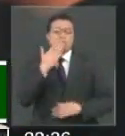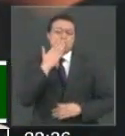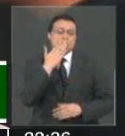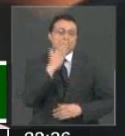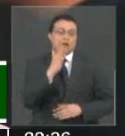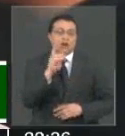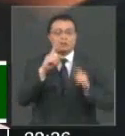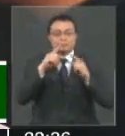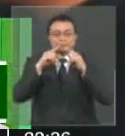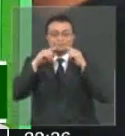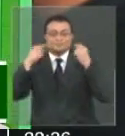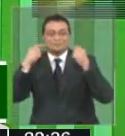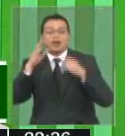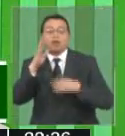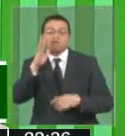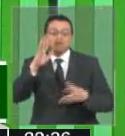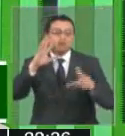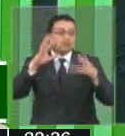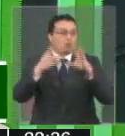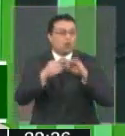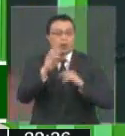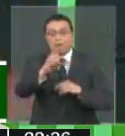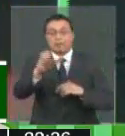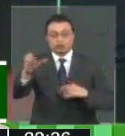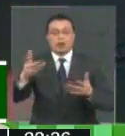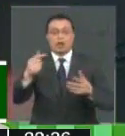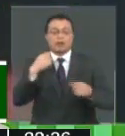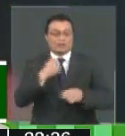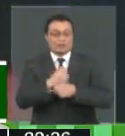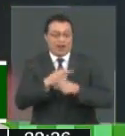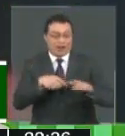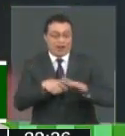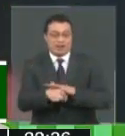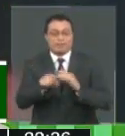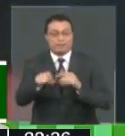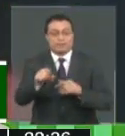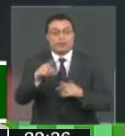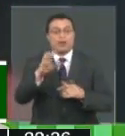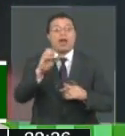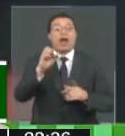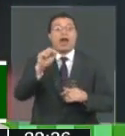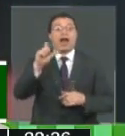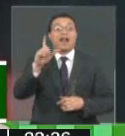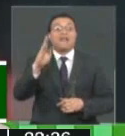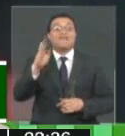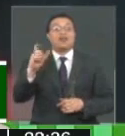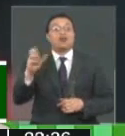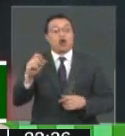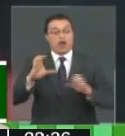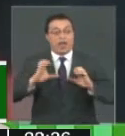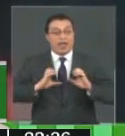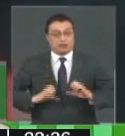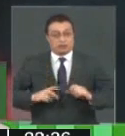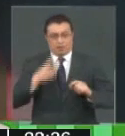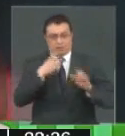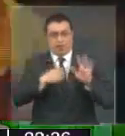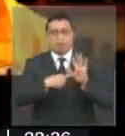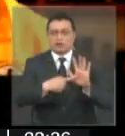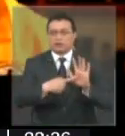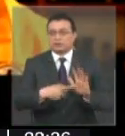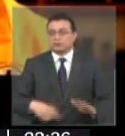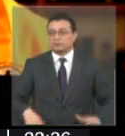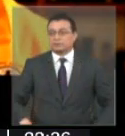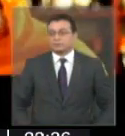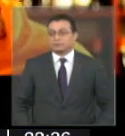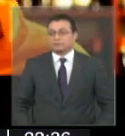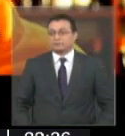mejores sonrisas del mundo entre las personas que lo atienden. Es el albergo ético y se lo presentamos a continuación.